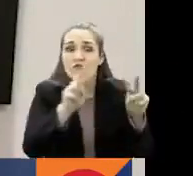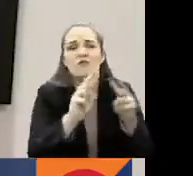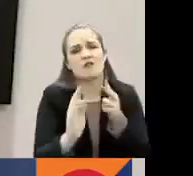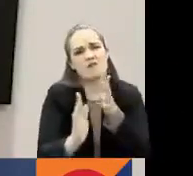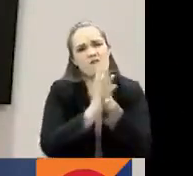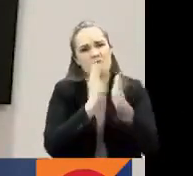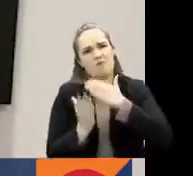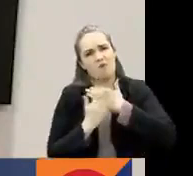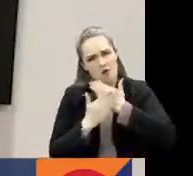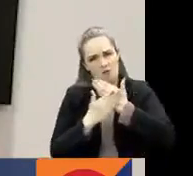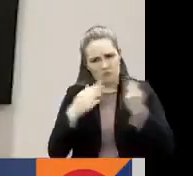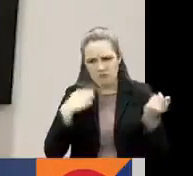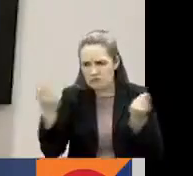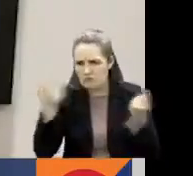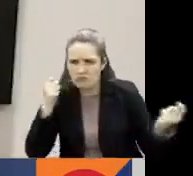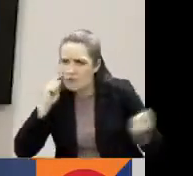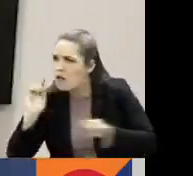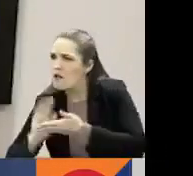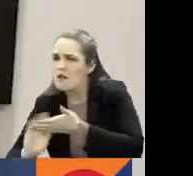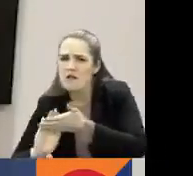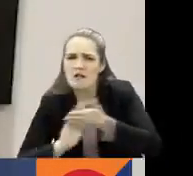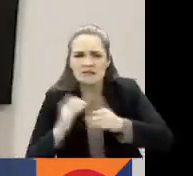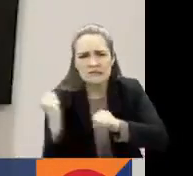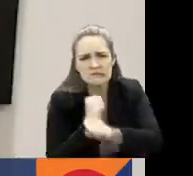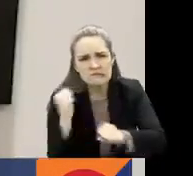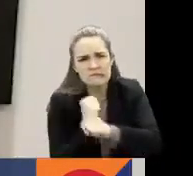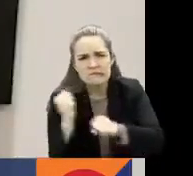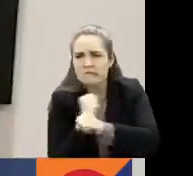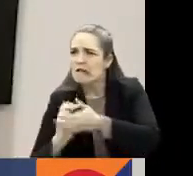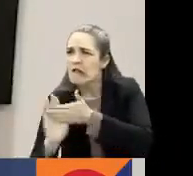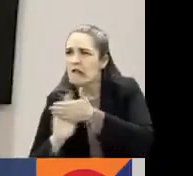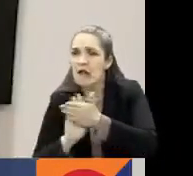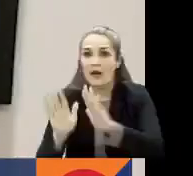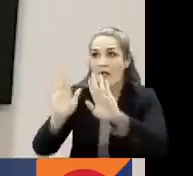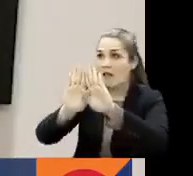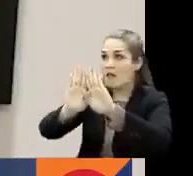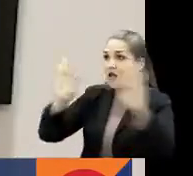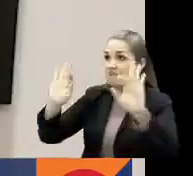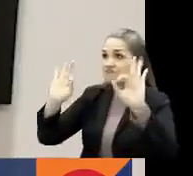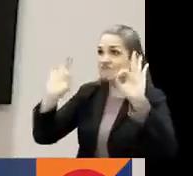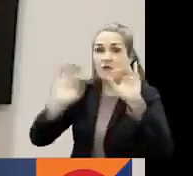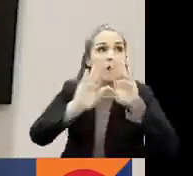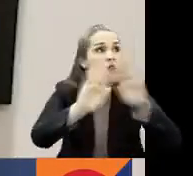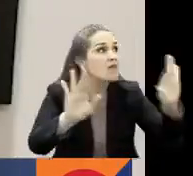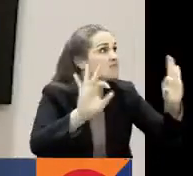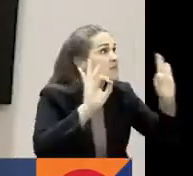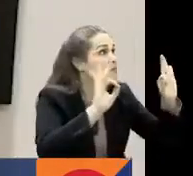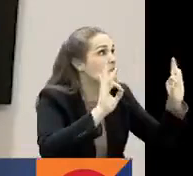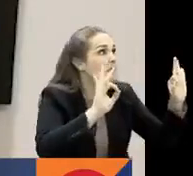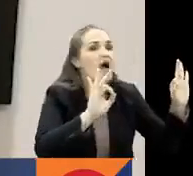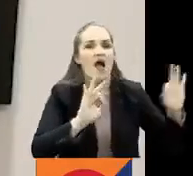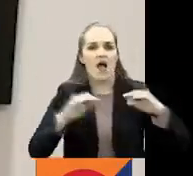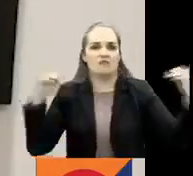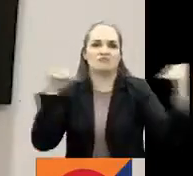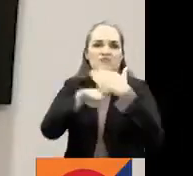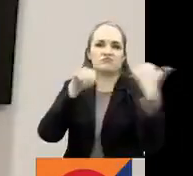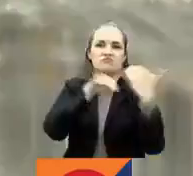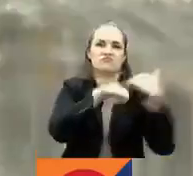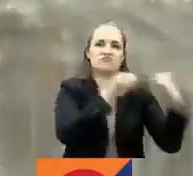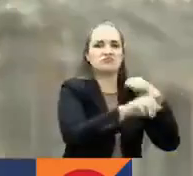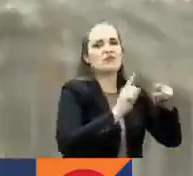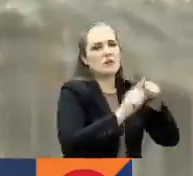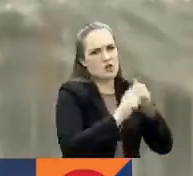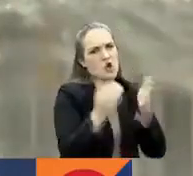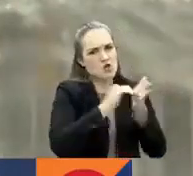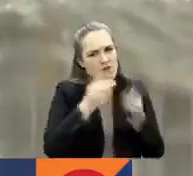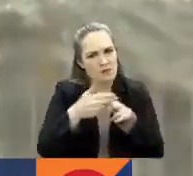viaje. Estamos trabajando arduamente con el fin de recuperar rápidamente toda la flota y las estaciones que han sido afectadas en el sistema.